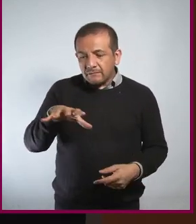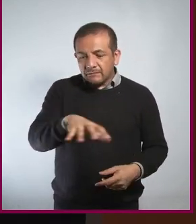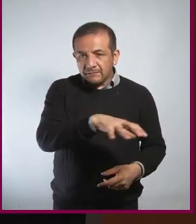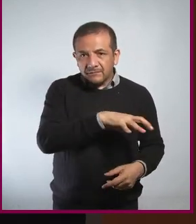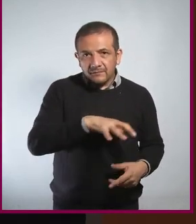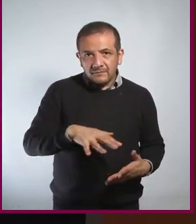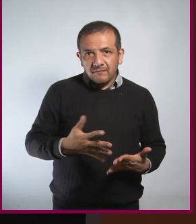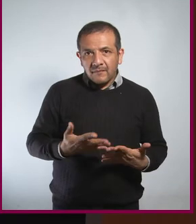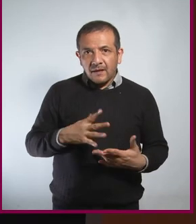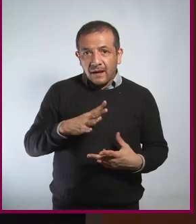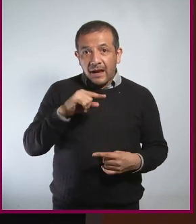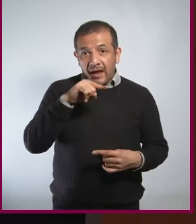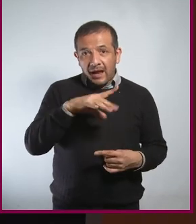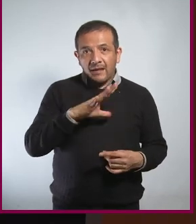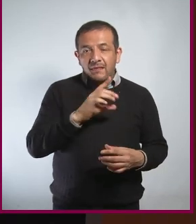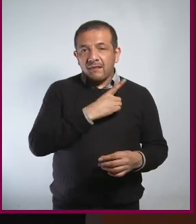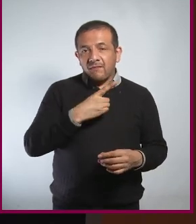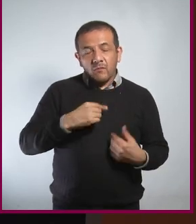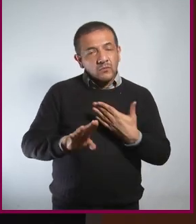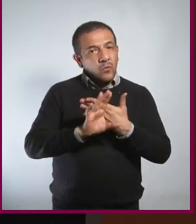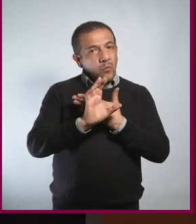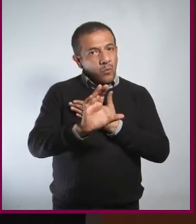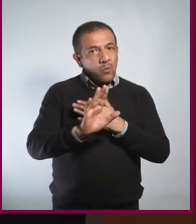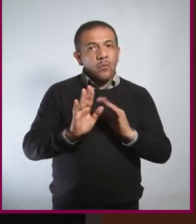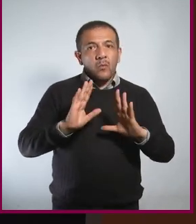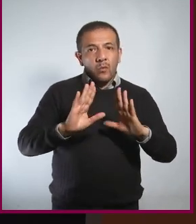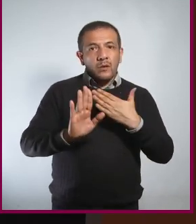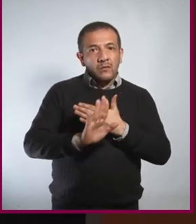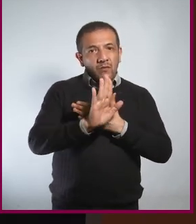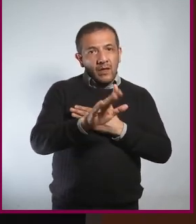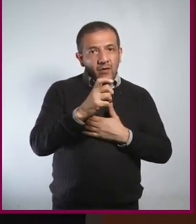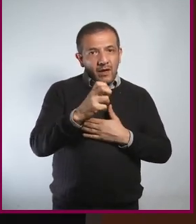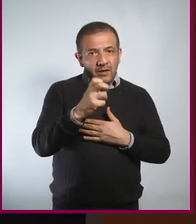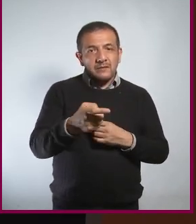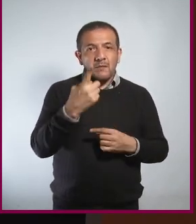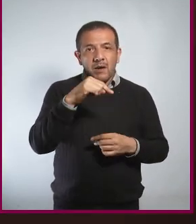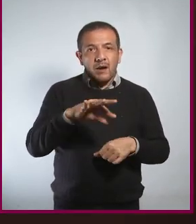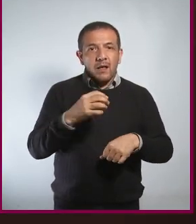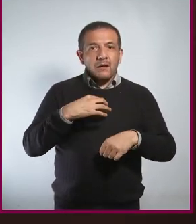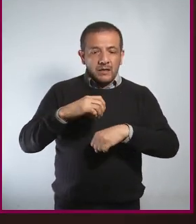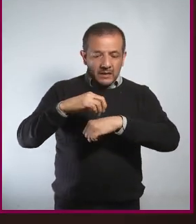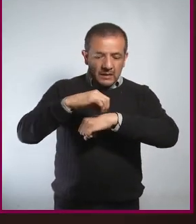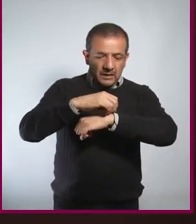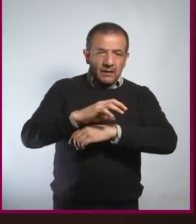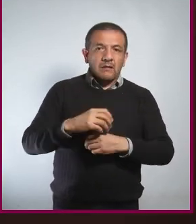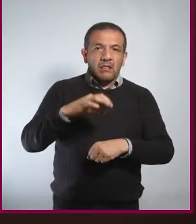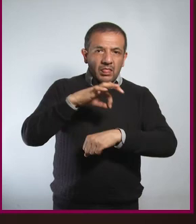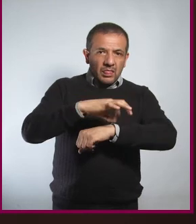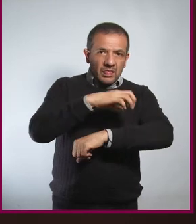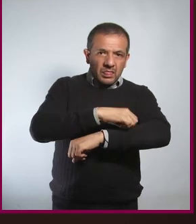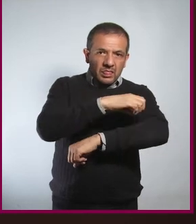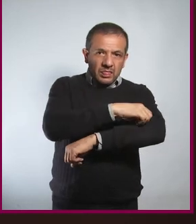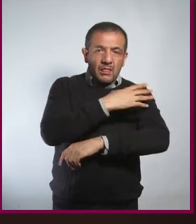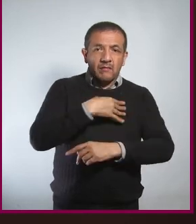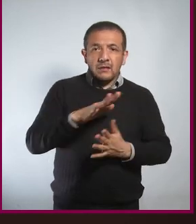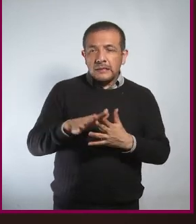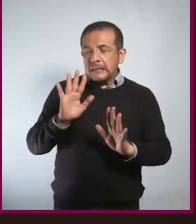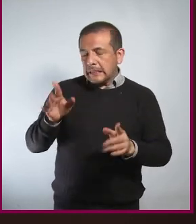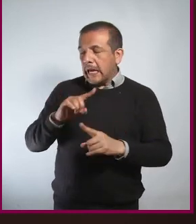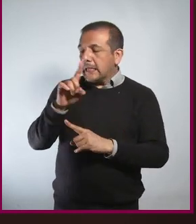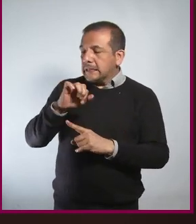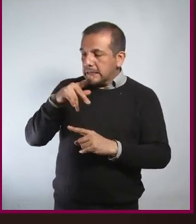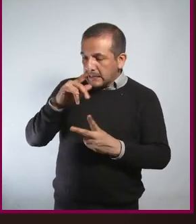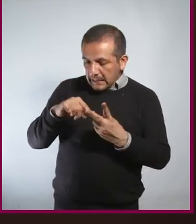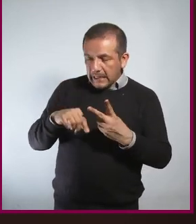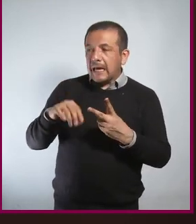estas condiciones hay que tener cuidado para no adquirir enfermedad por garrapatas. Doctor, aunque ya hablamos del dengue y del Zika,